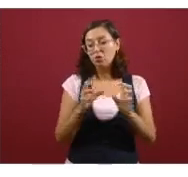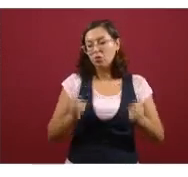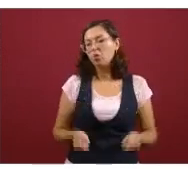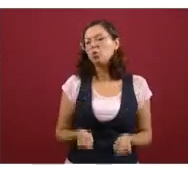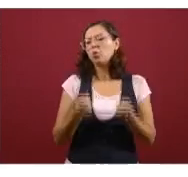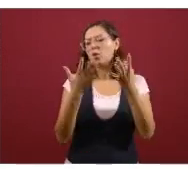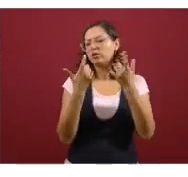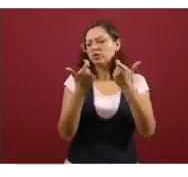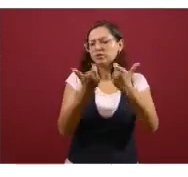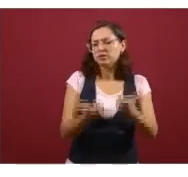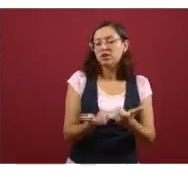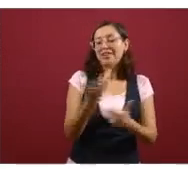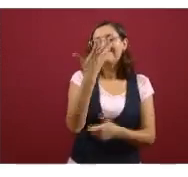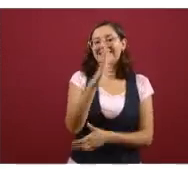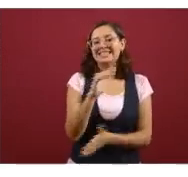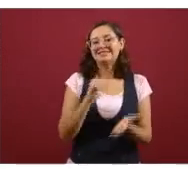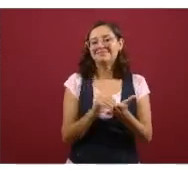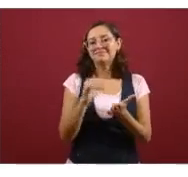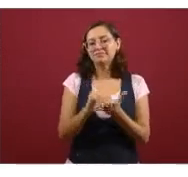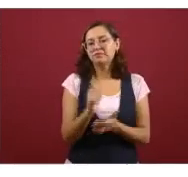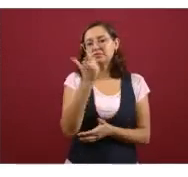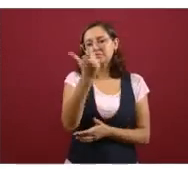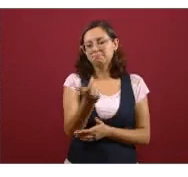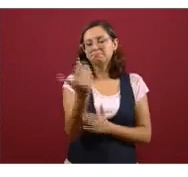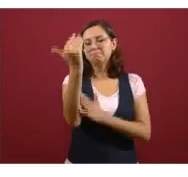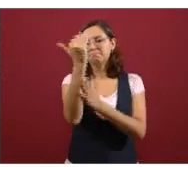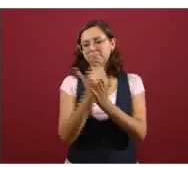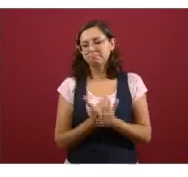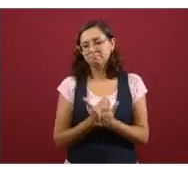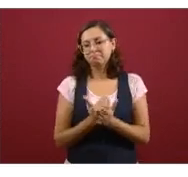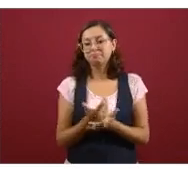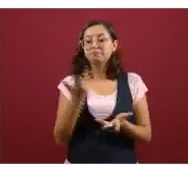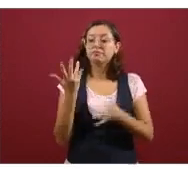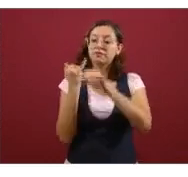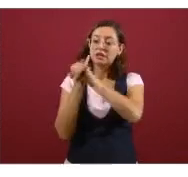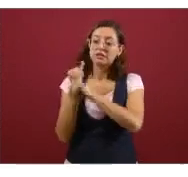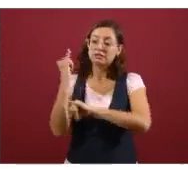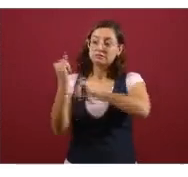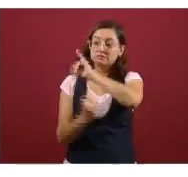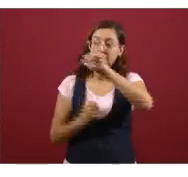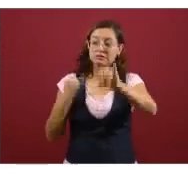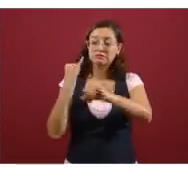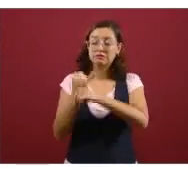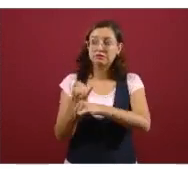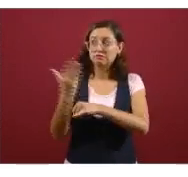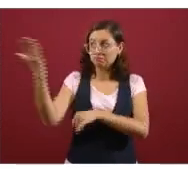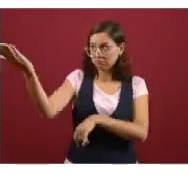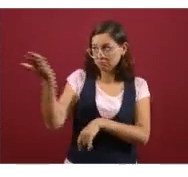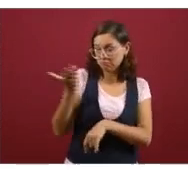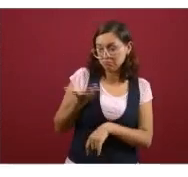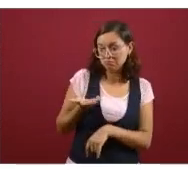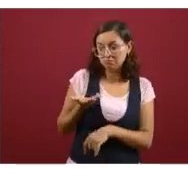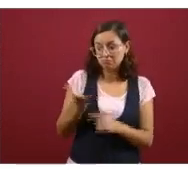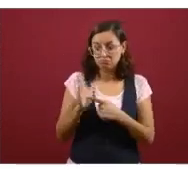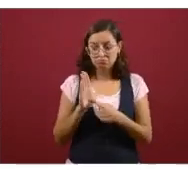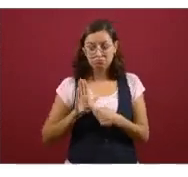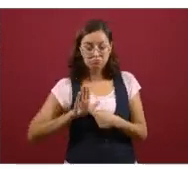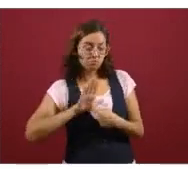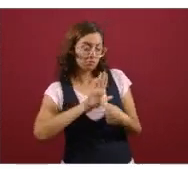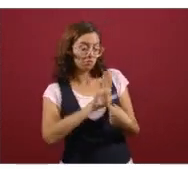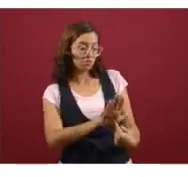pesos adicionales para el ahorro de los trabajadores. Los estándares internacionales a los que se estamos refiriendo de manera